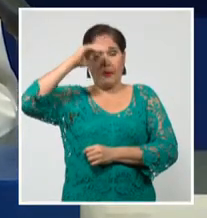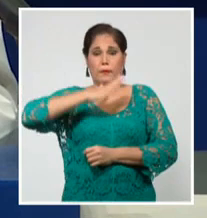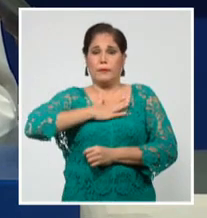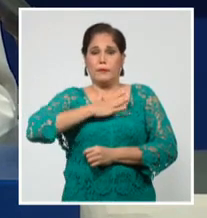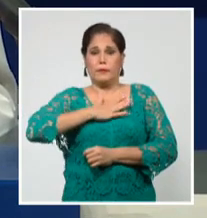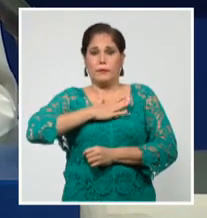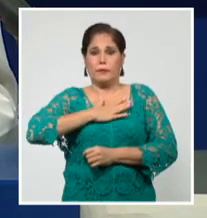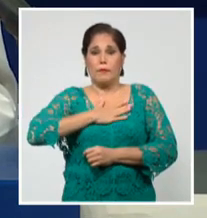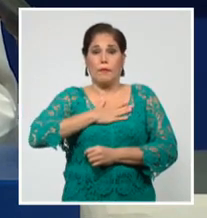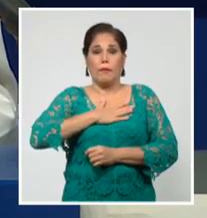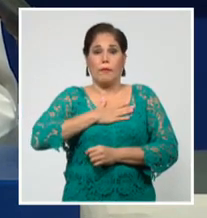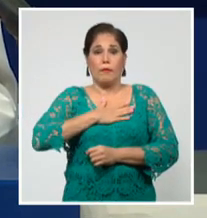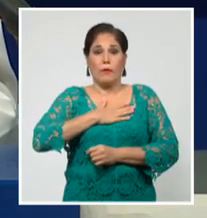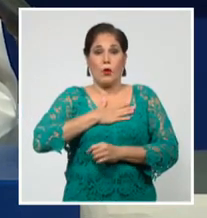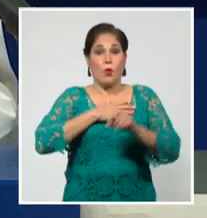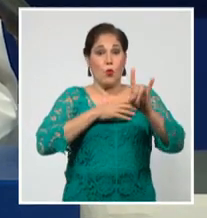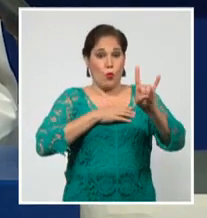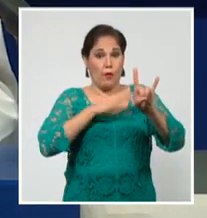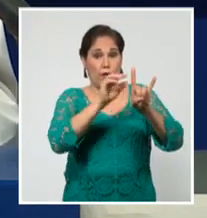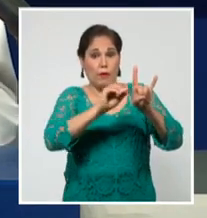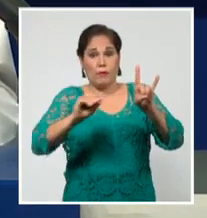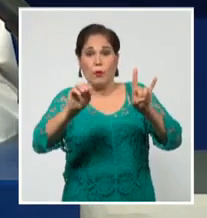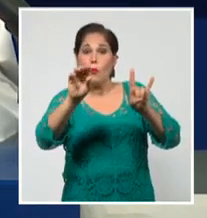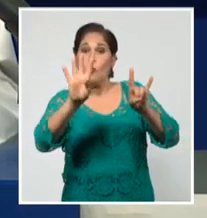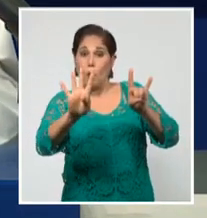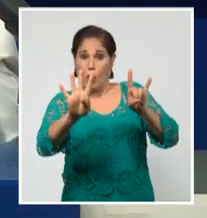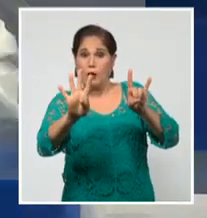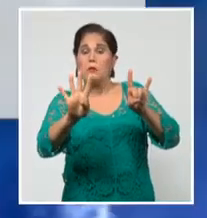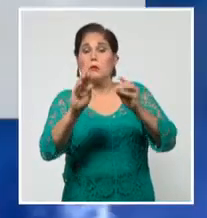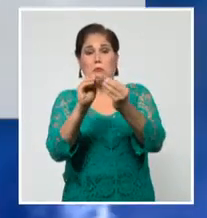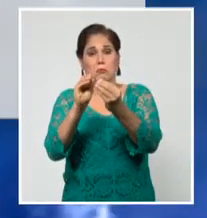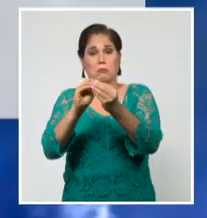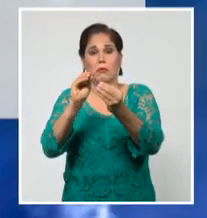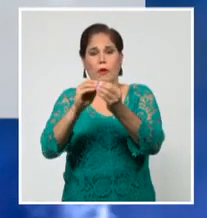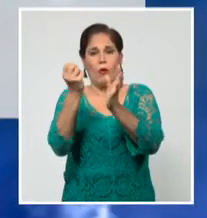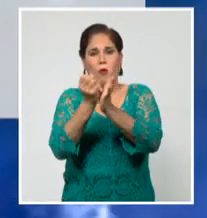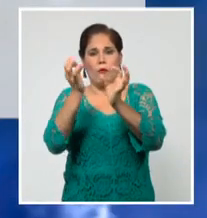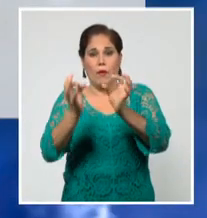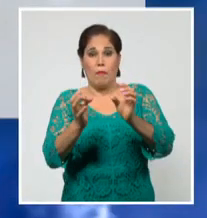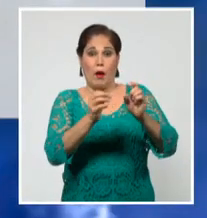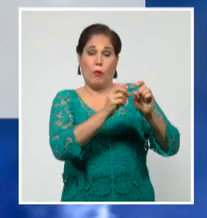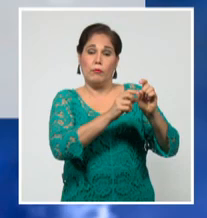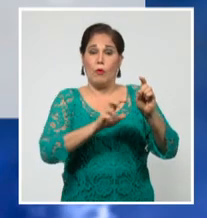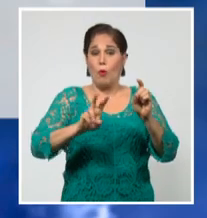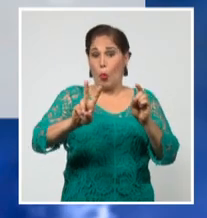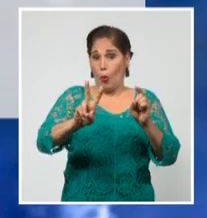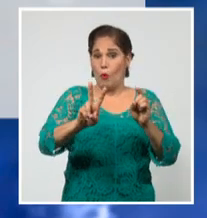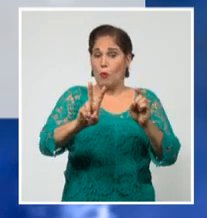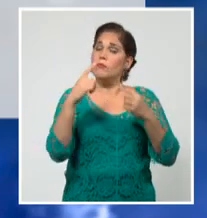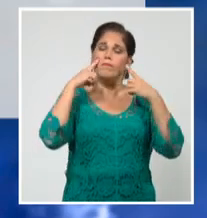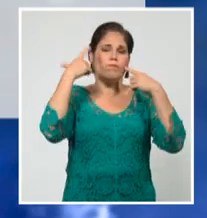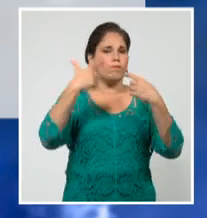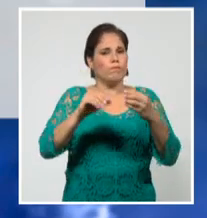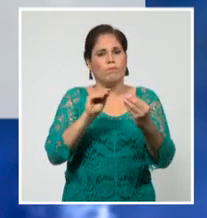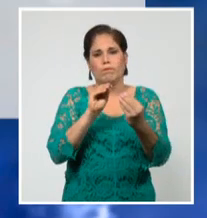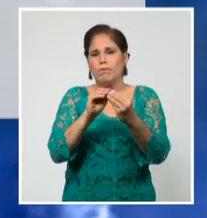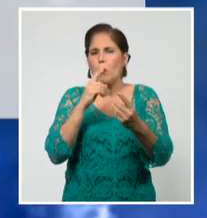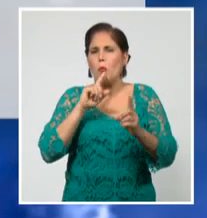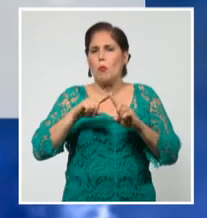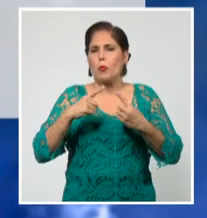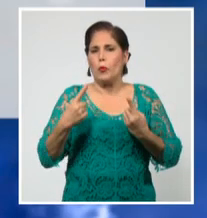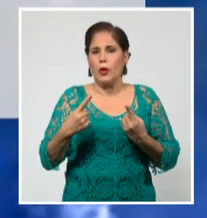4 fueron contactos de casos confirmados dos en los cuales no se precisó